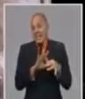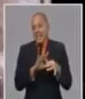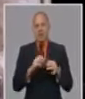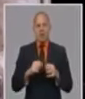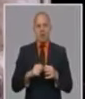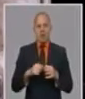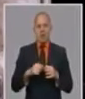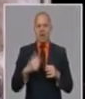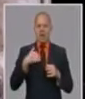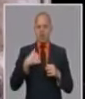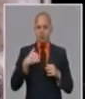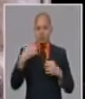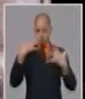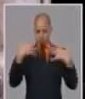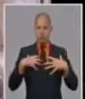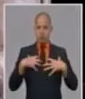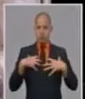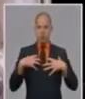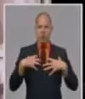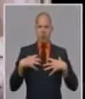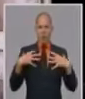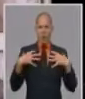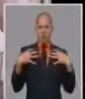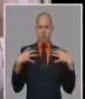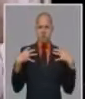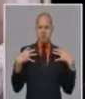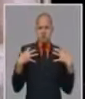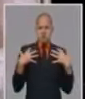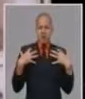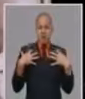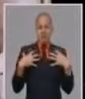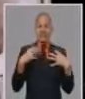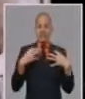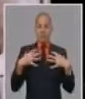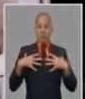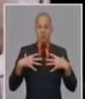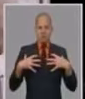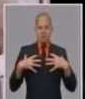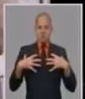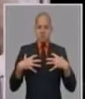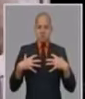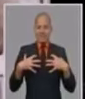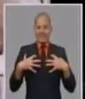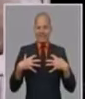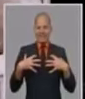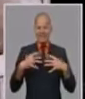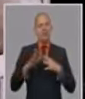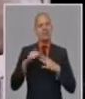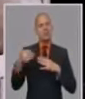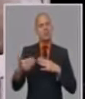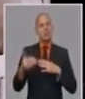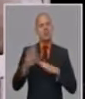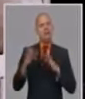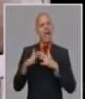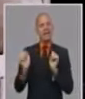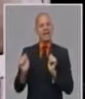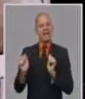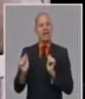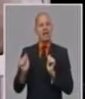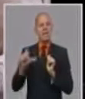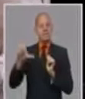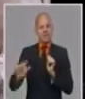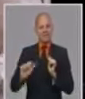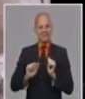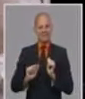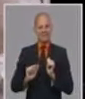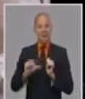nunca es tan aguda o tan marcada en la etapa convaleciente, pero sí, insisto, no es tan